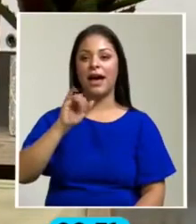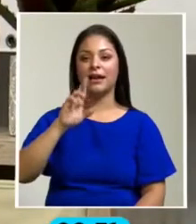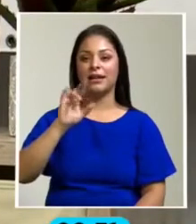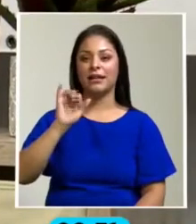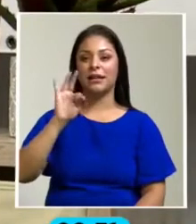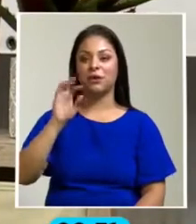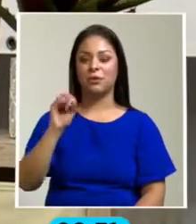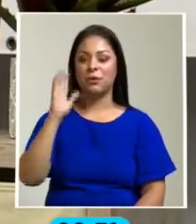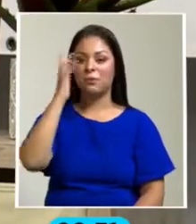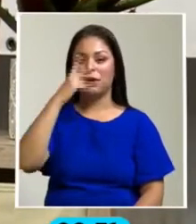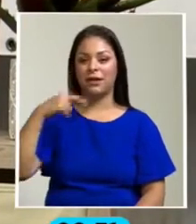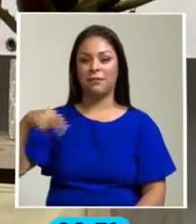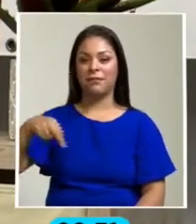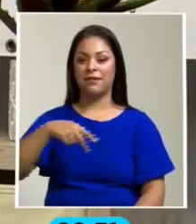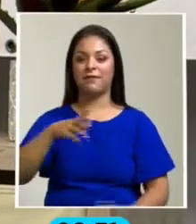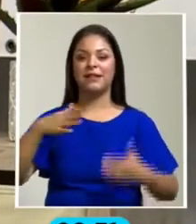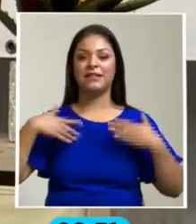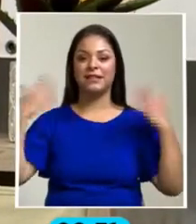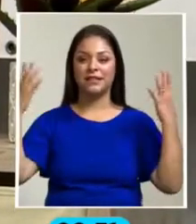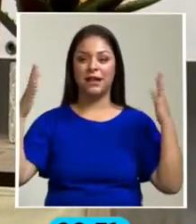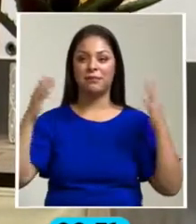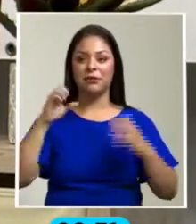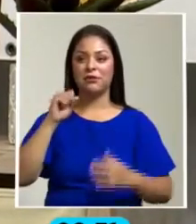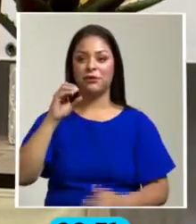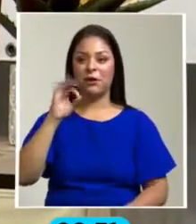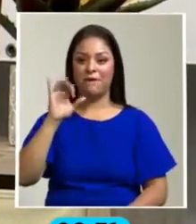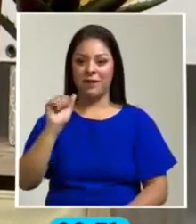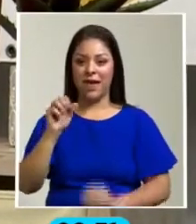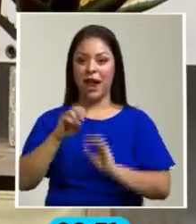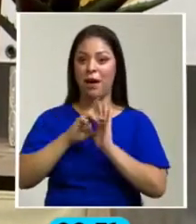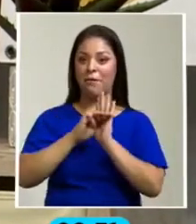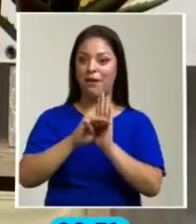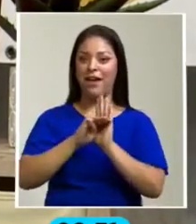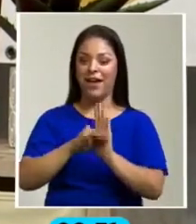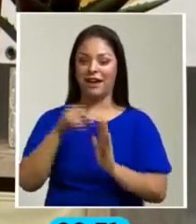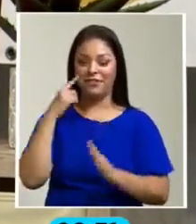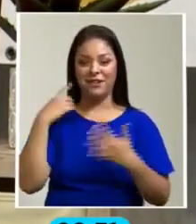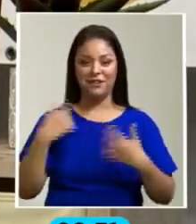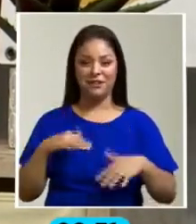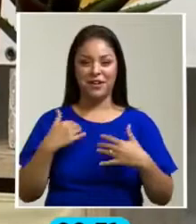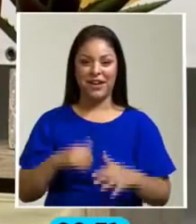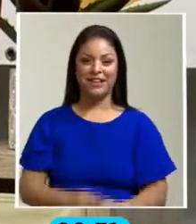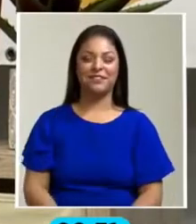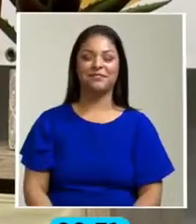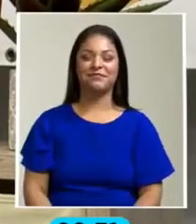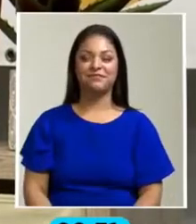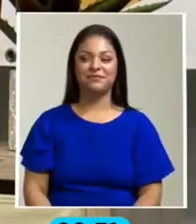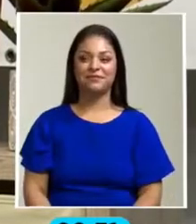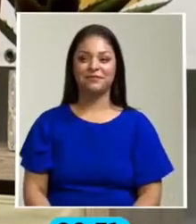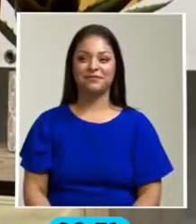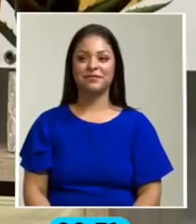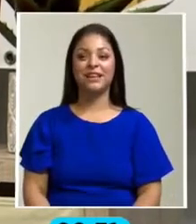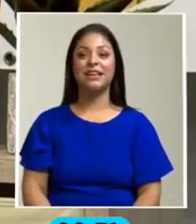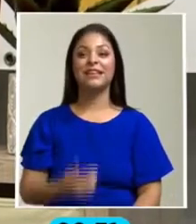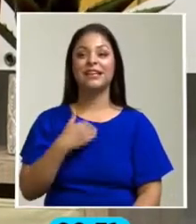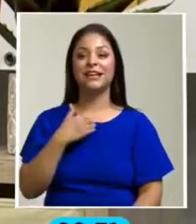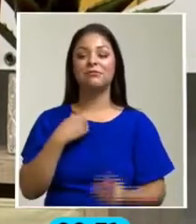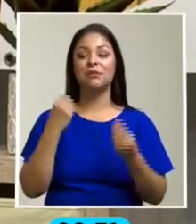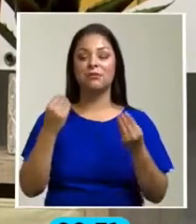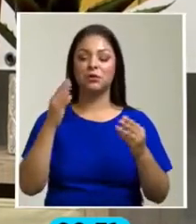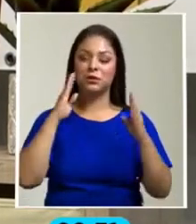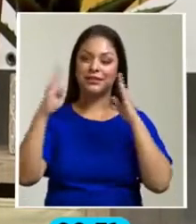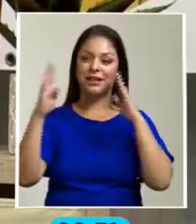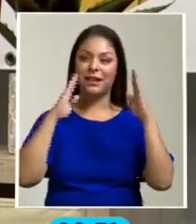pasarela. Felicitamos a Sofía, la modelo. Oiga, oh, Sofi, muy bien. Modelo. Y tenemos muchísimos saludos,